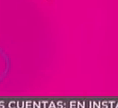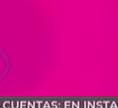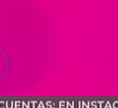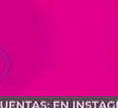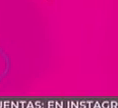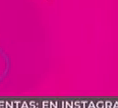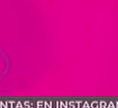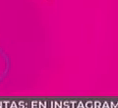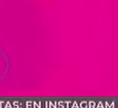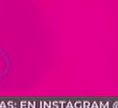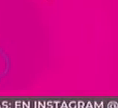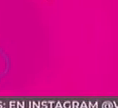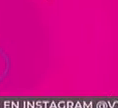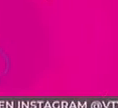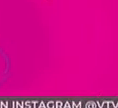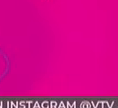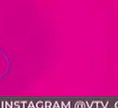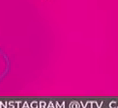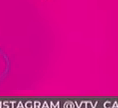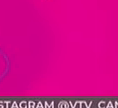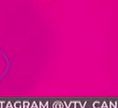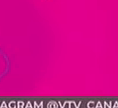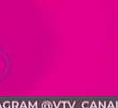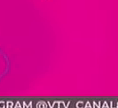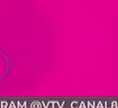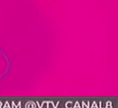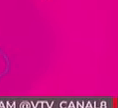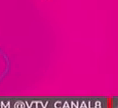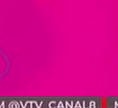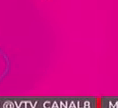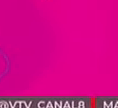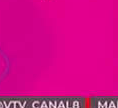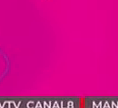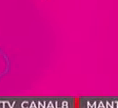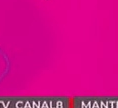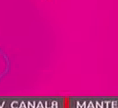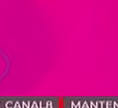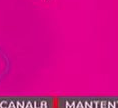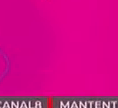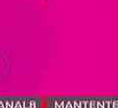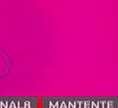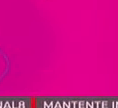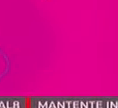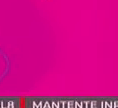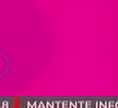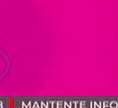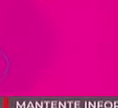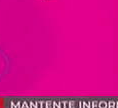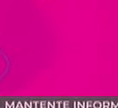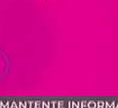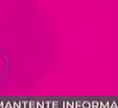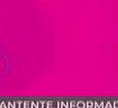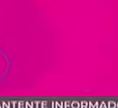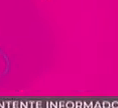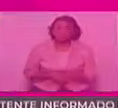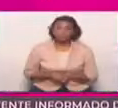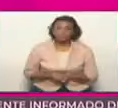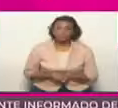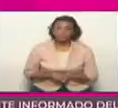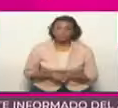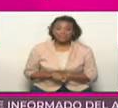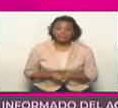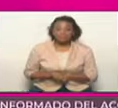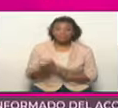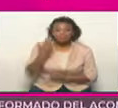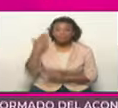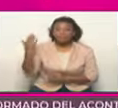Brasil, Rusia, India, China y Sudáfrica, y los cinco que se incorporaron en esta cumbre, que